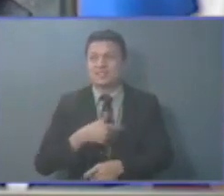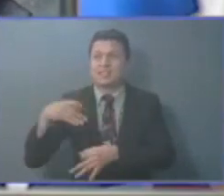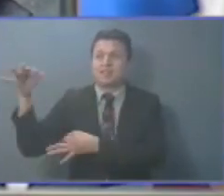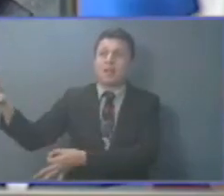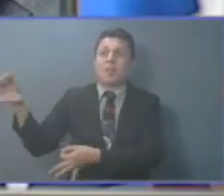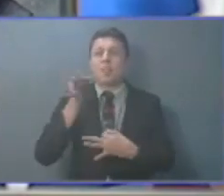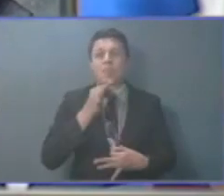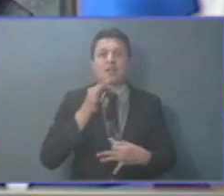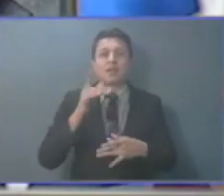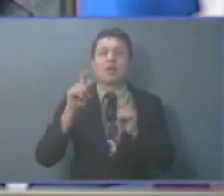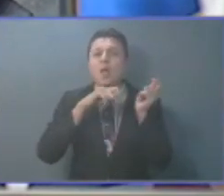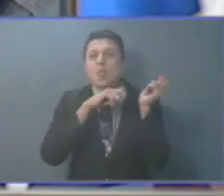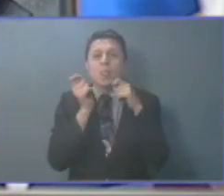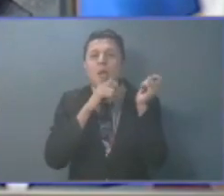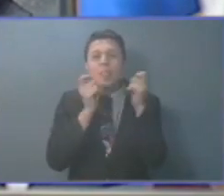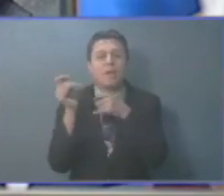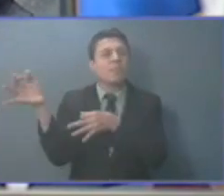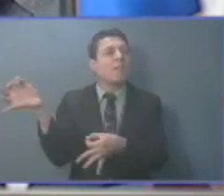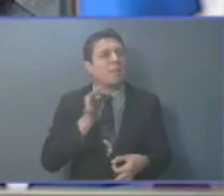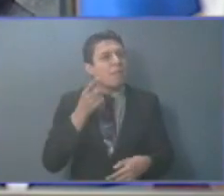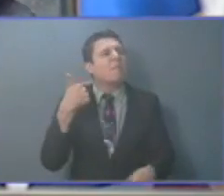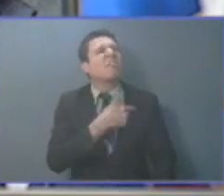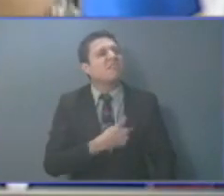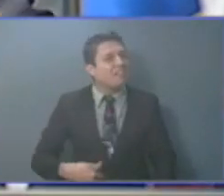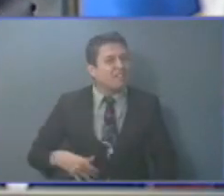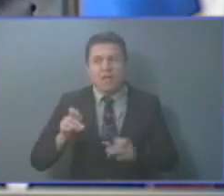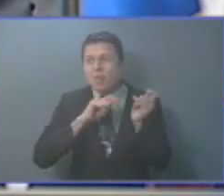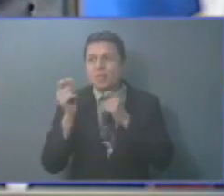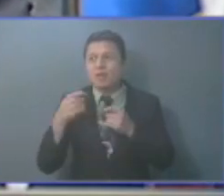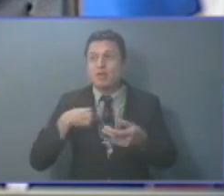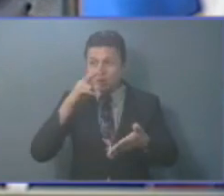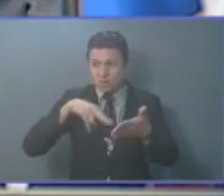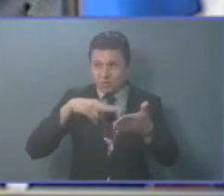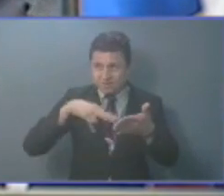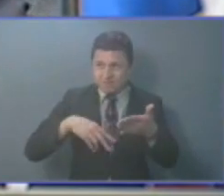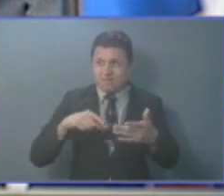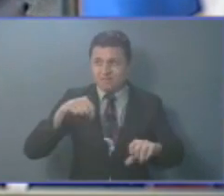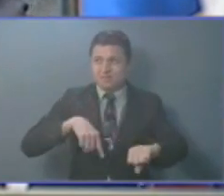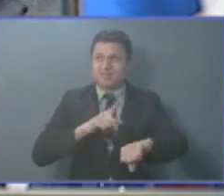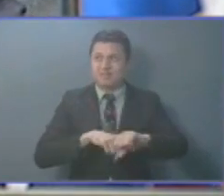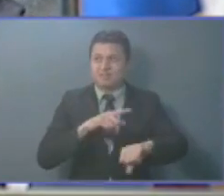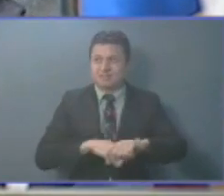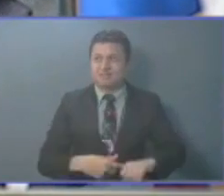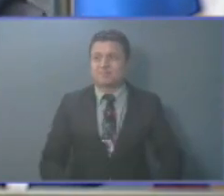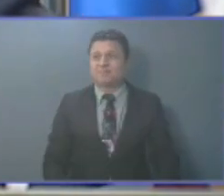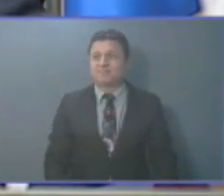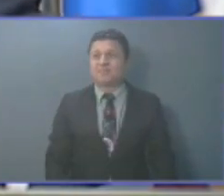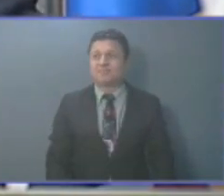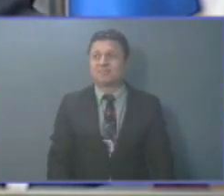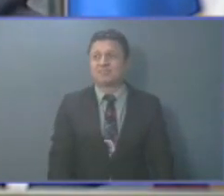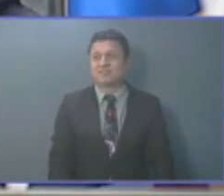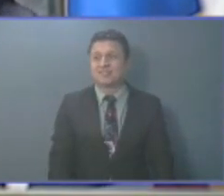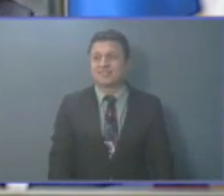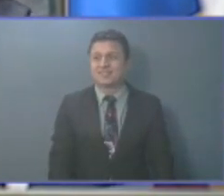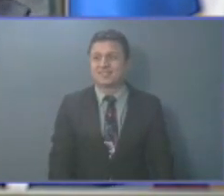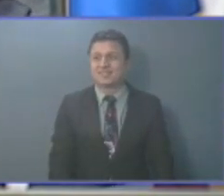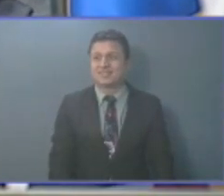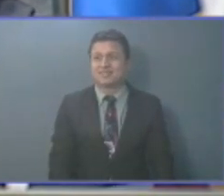de la República a la Asamblea Legislativa. Esa es la que le voy a pasar a dar lectura en este momento.